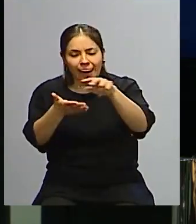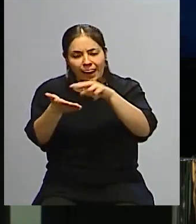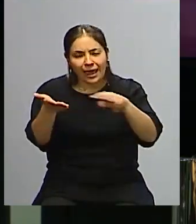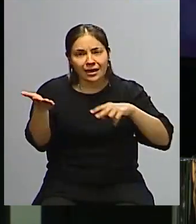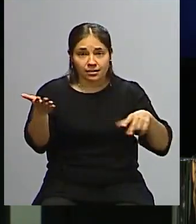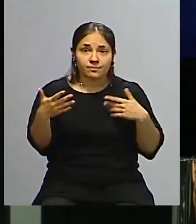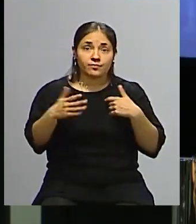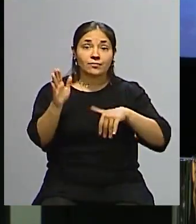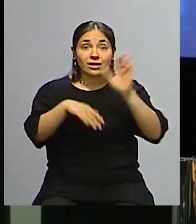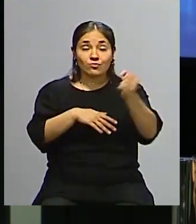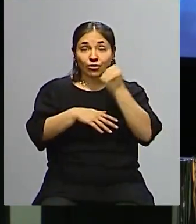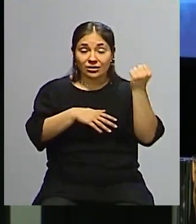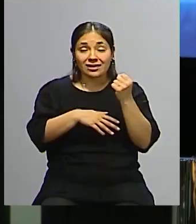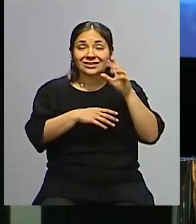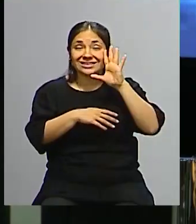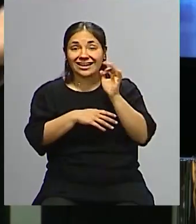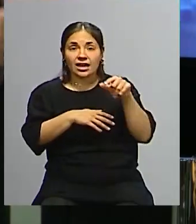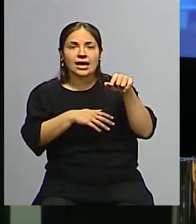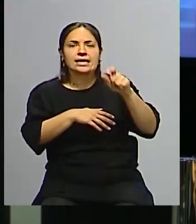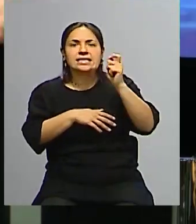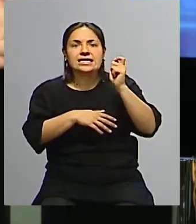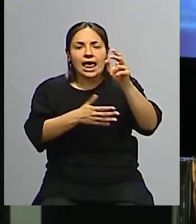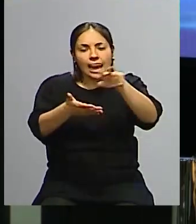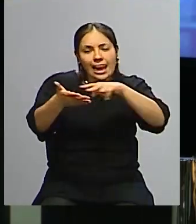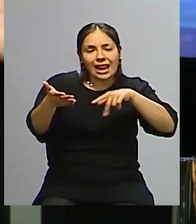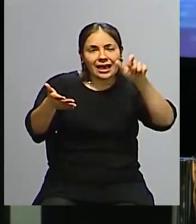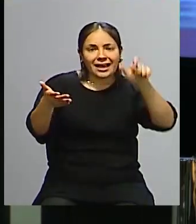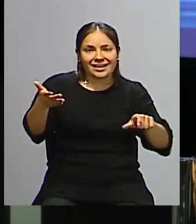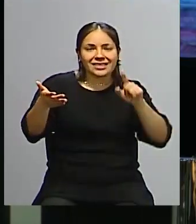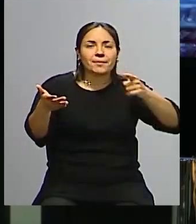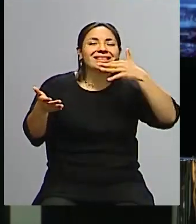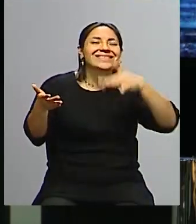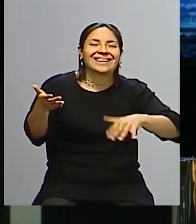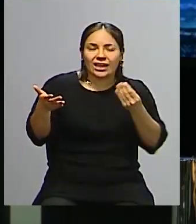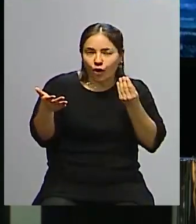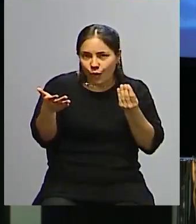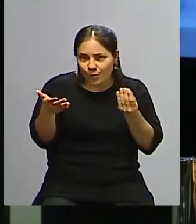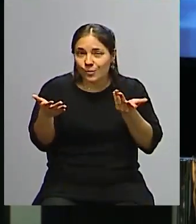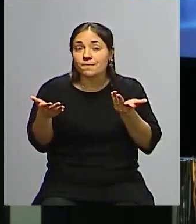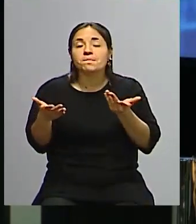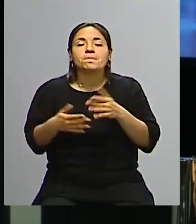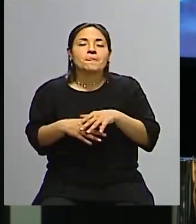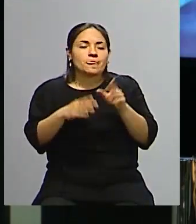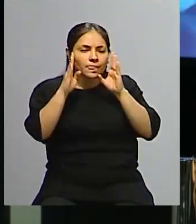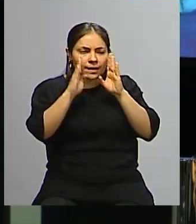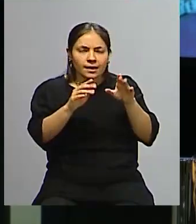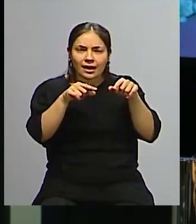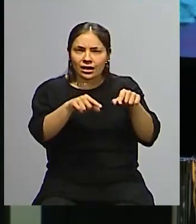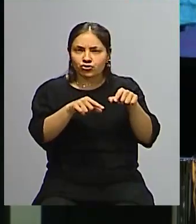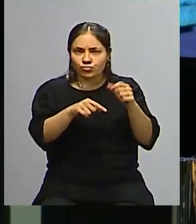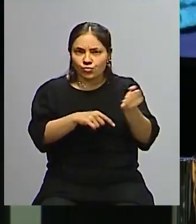la persona que va a leer la información y cómo la va a interpretar, ¿no? Parafraseando lo que decía Mónica recién. En relación a